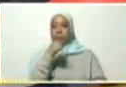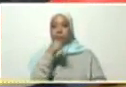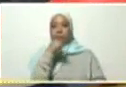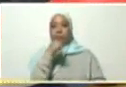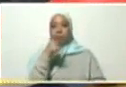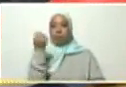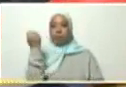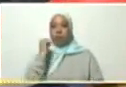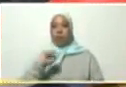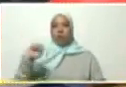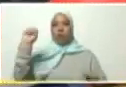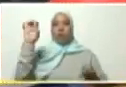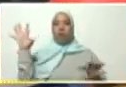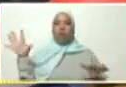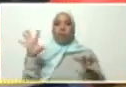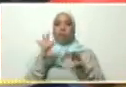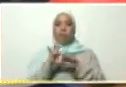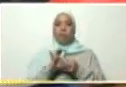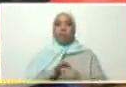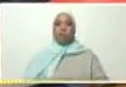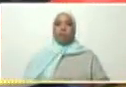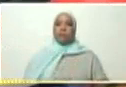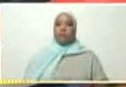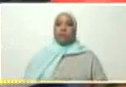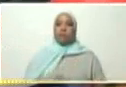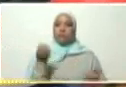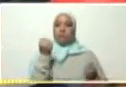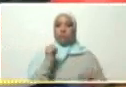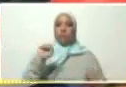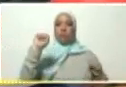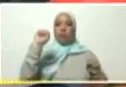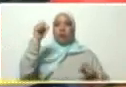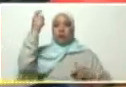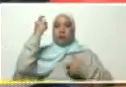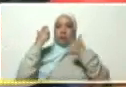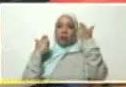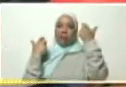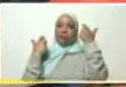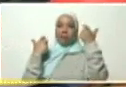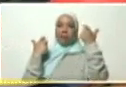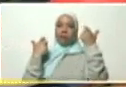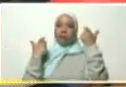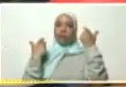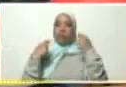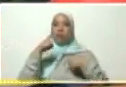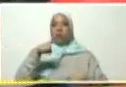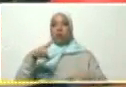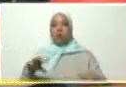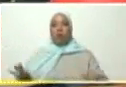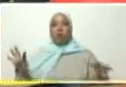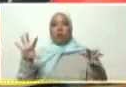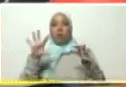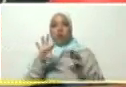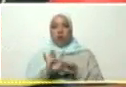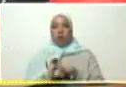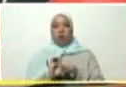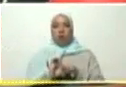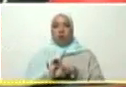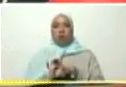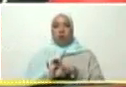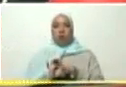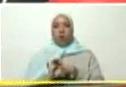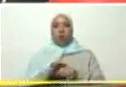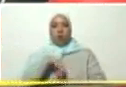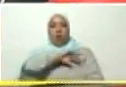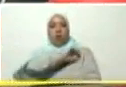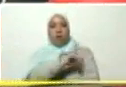socialista Unido de Venezuela el partido del comandante Hugo Chávez y uniéndonos a las